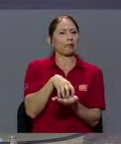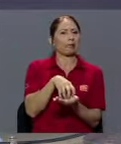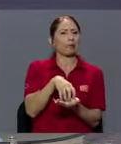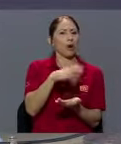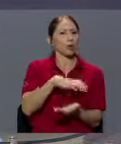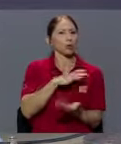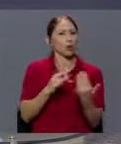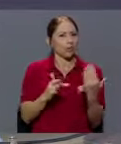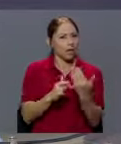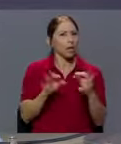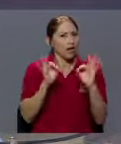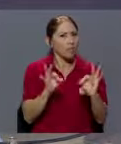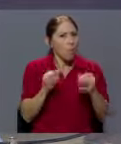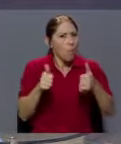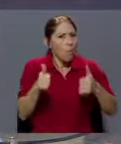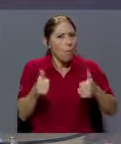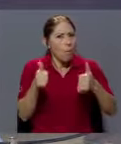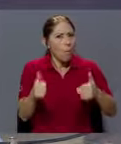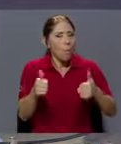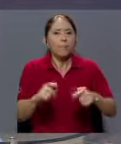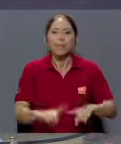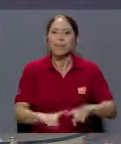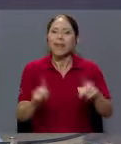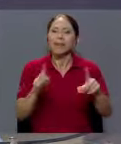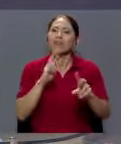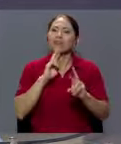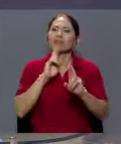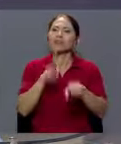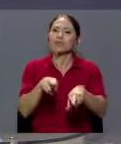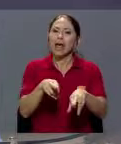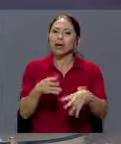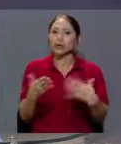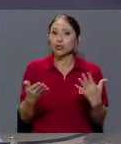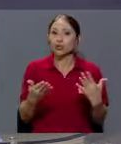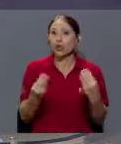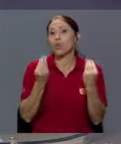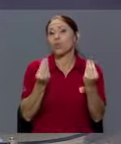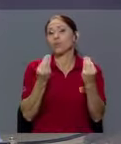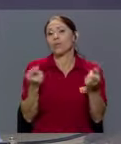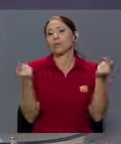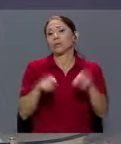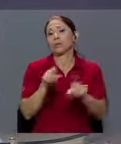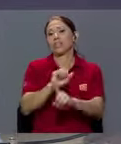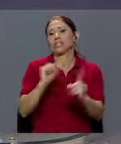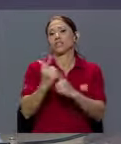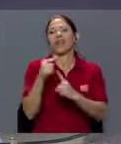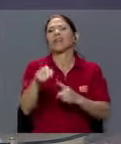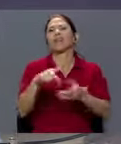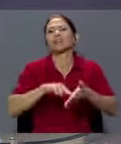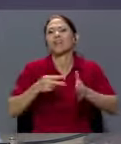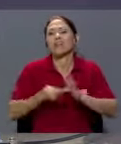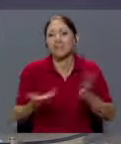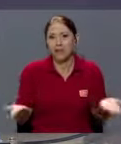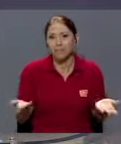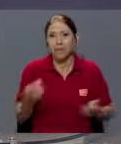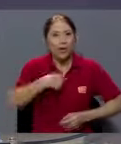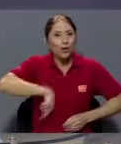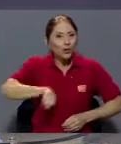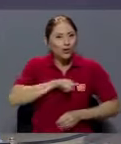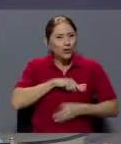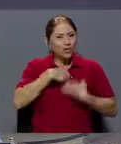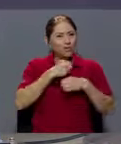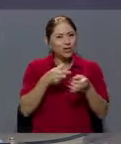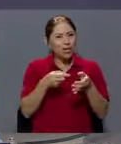bien elaboradas, sí, pero los resultados son de alta consecuencia social. ¿Qué significa eso? Nosotros hemos podido configurar un